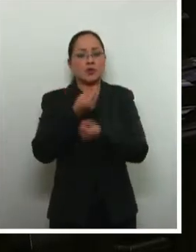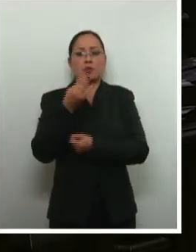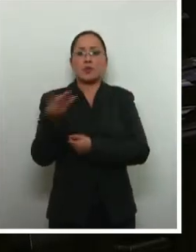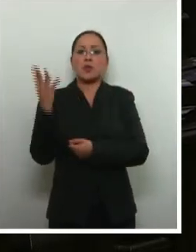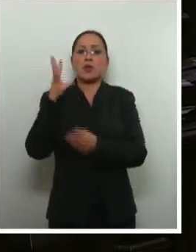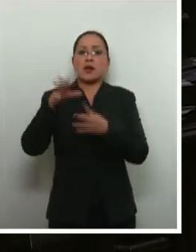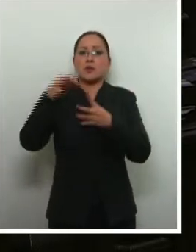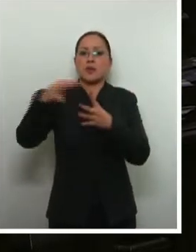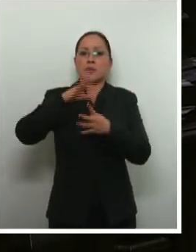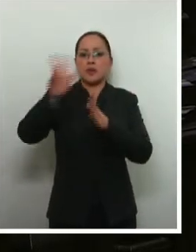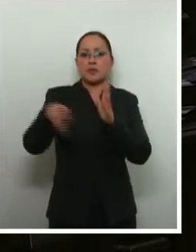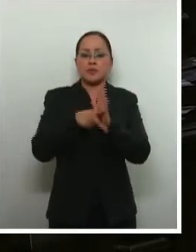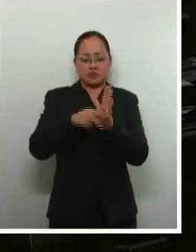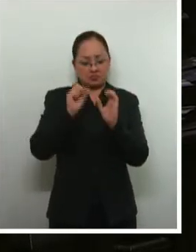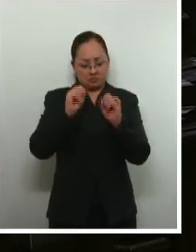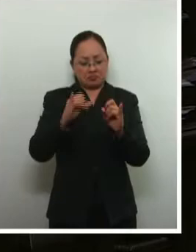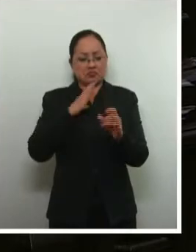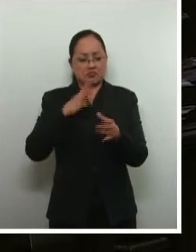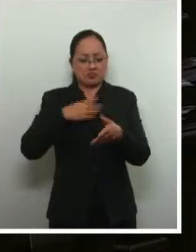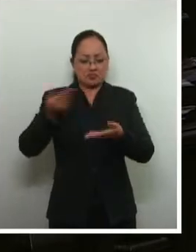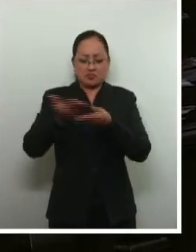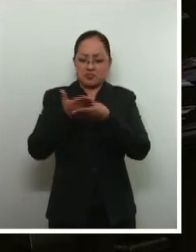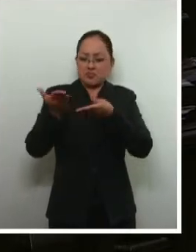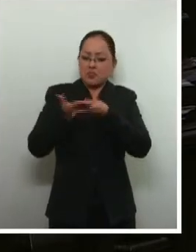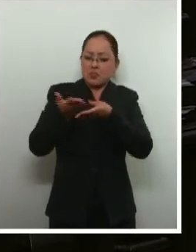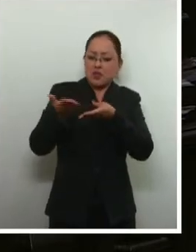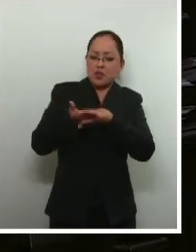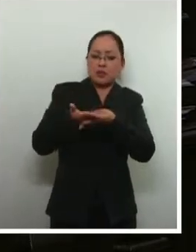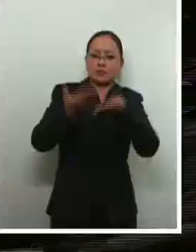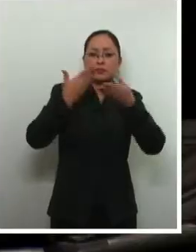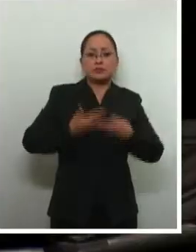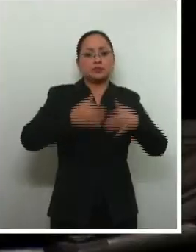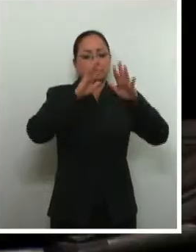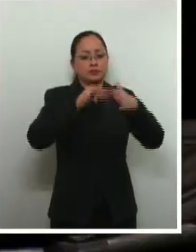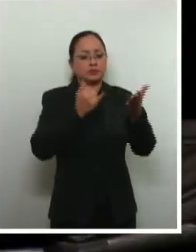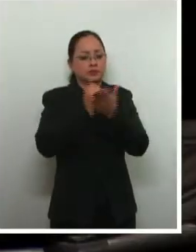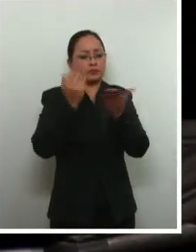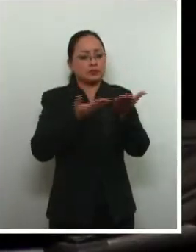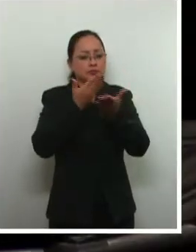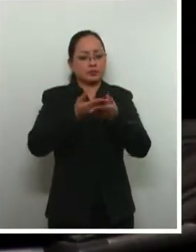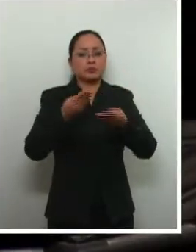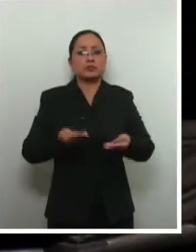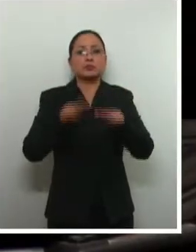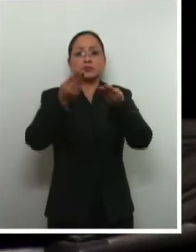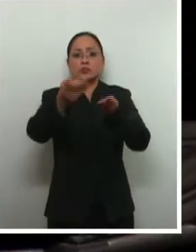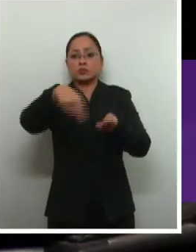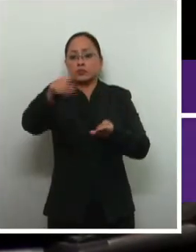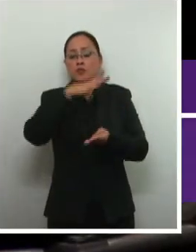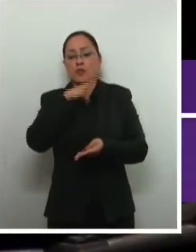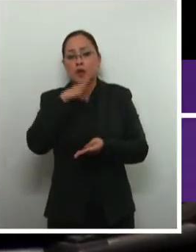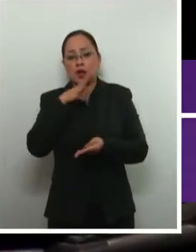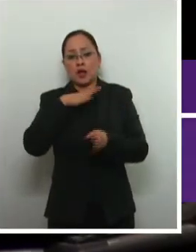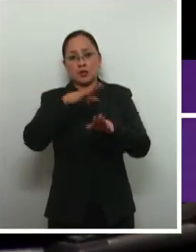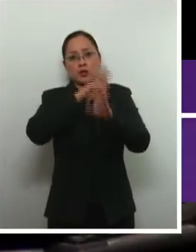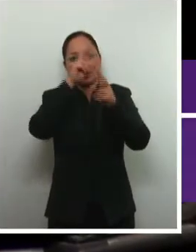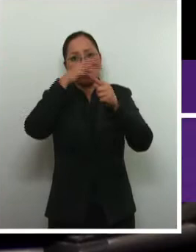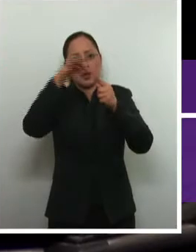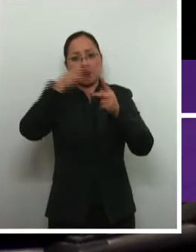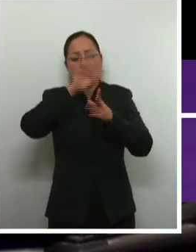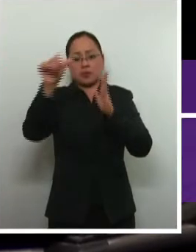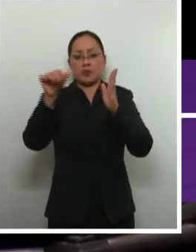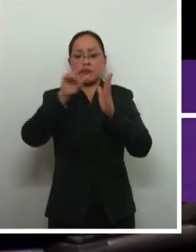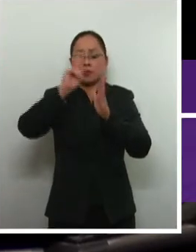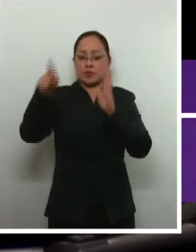varias reservas que fueron incorporadas y en el documento que ustedes tienen al respecto, reserva del